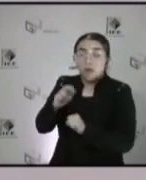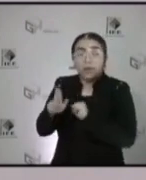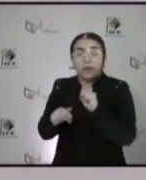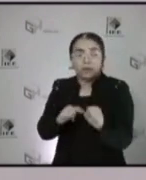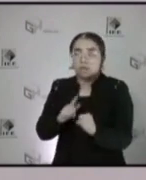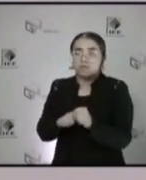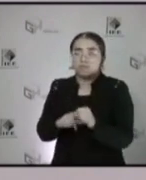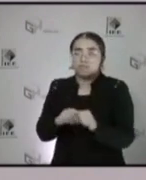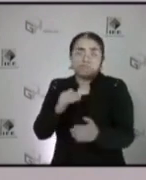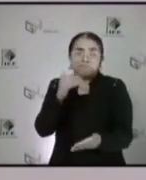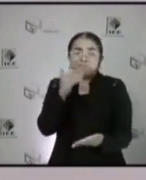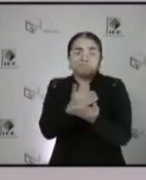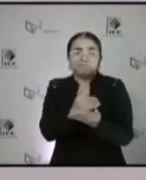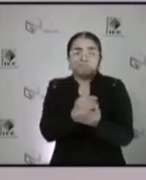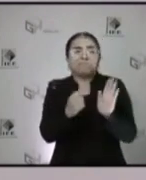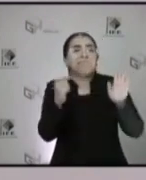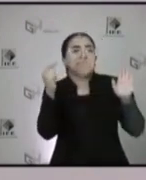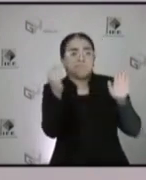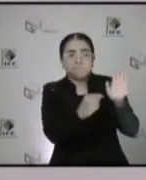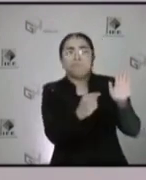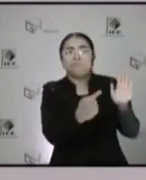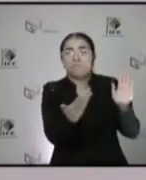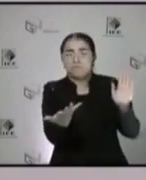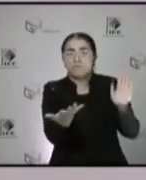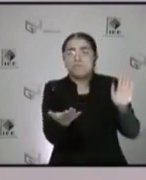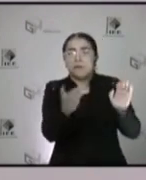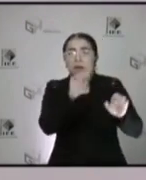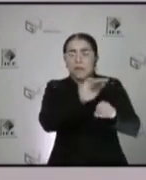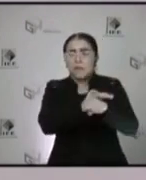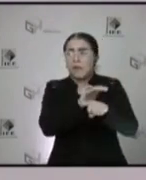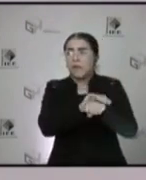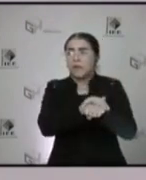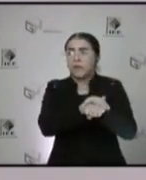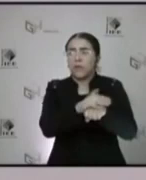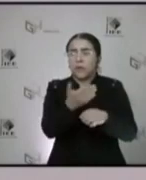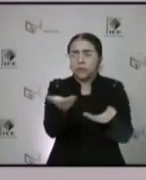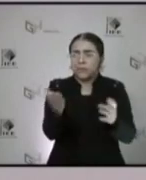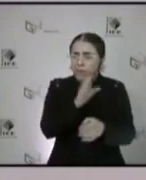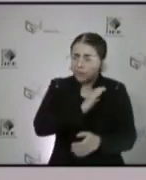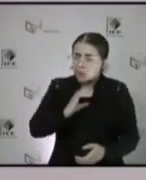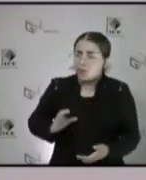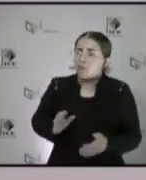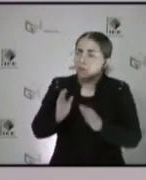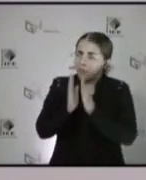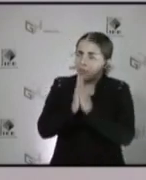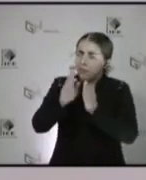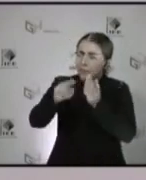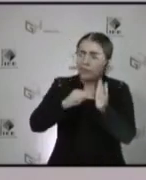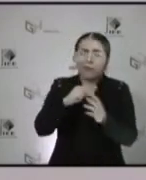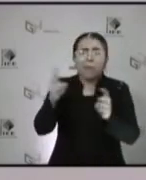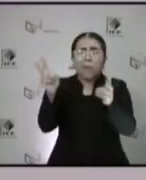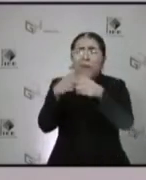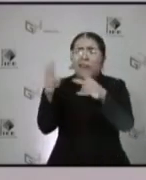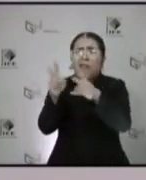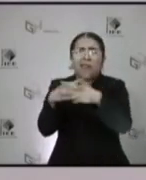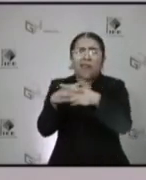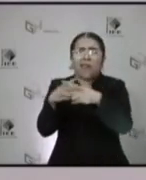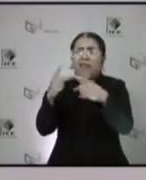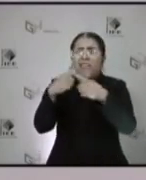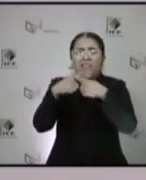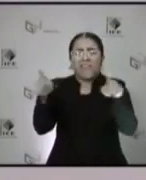naturales. Aquí está, amiga y amigos candidatos. Dejen de pelearse por